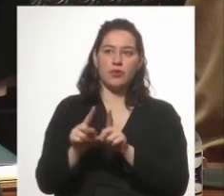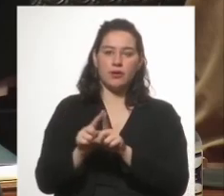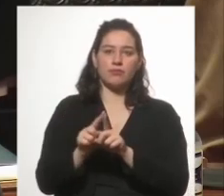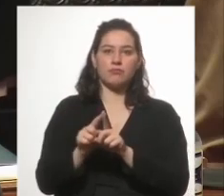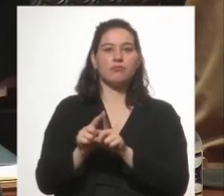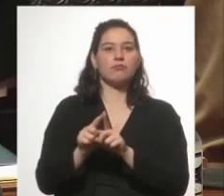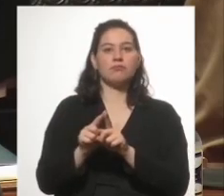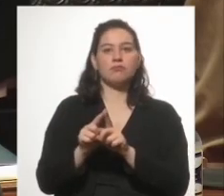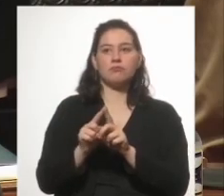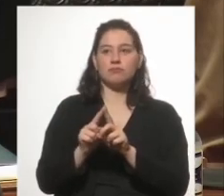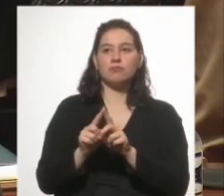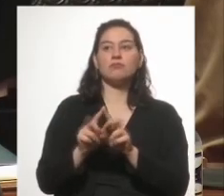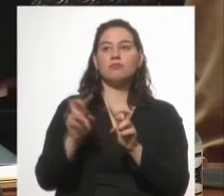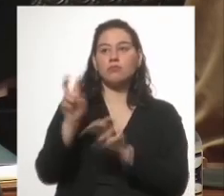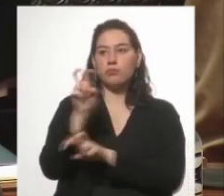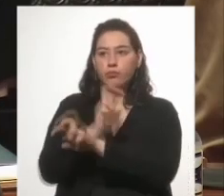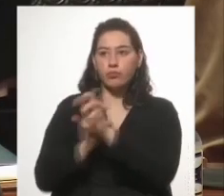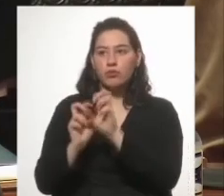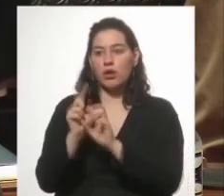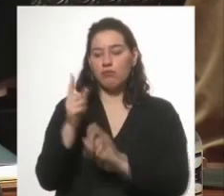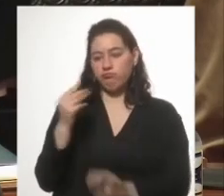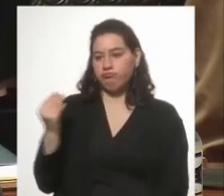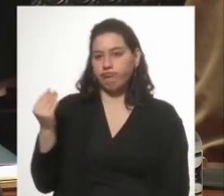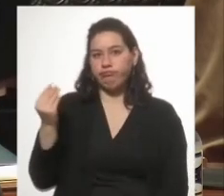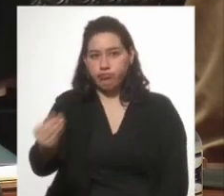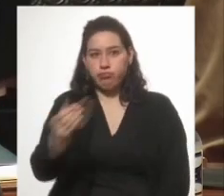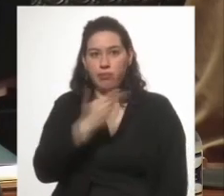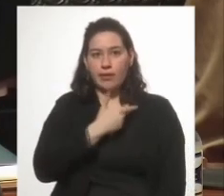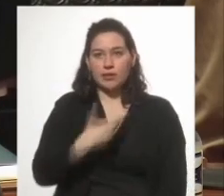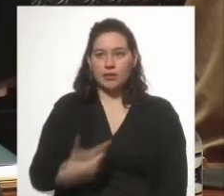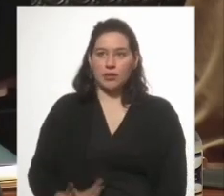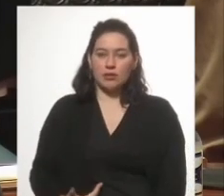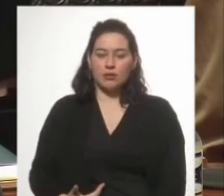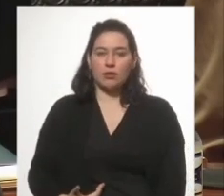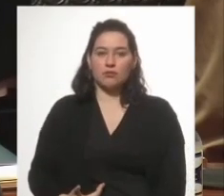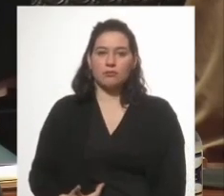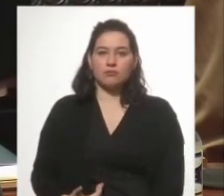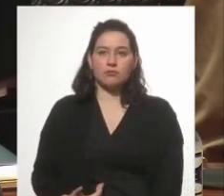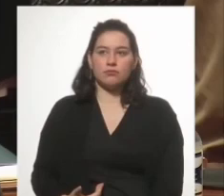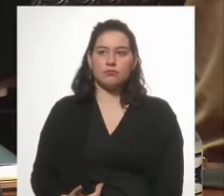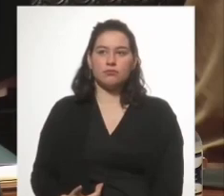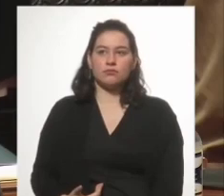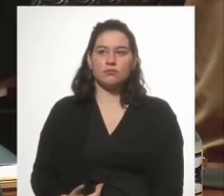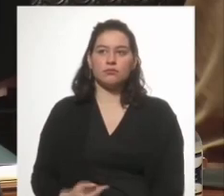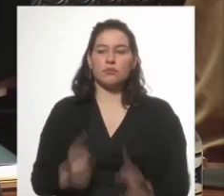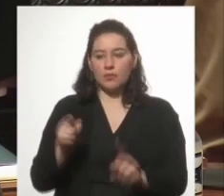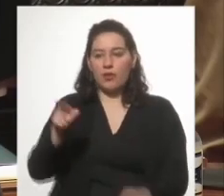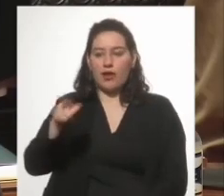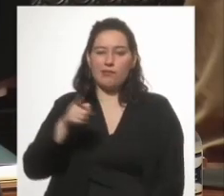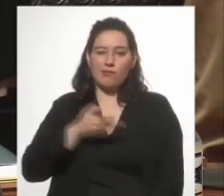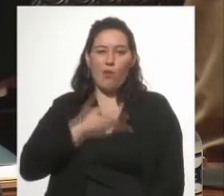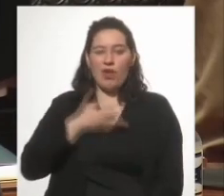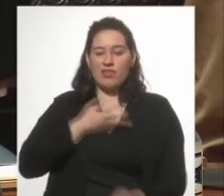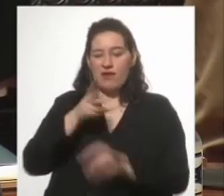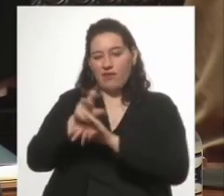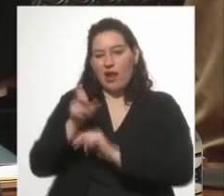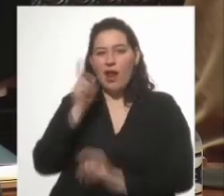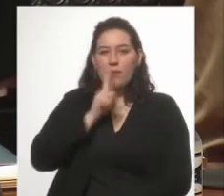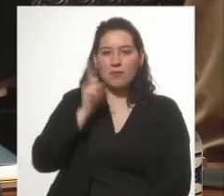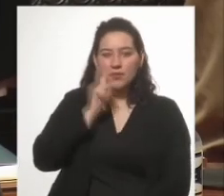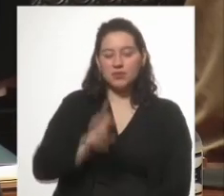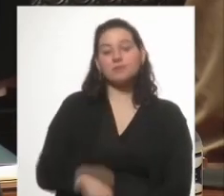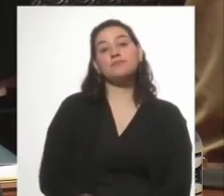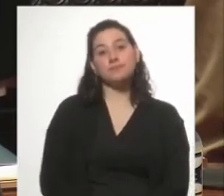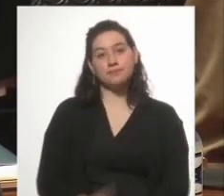de los candidatos a la presidencia, justamente el que más le molestaba.